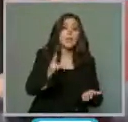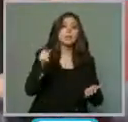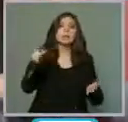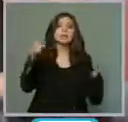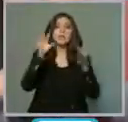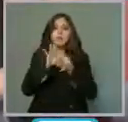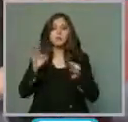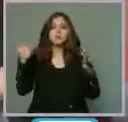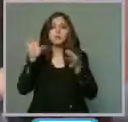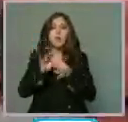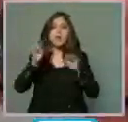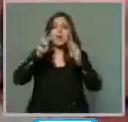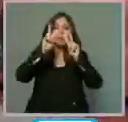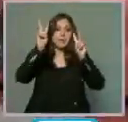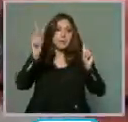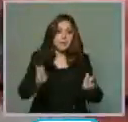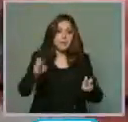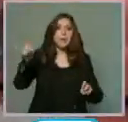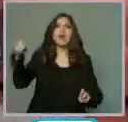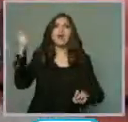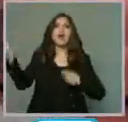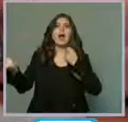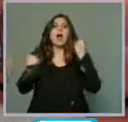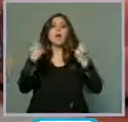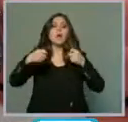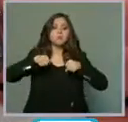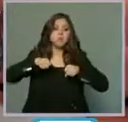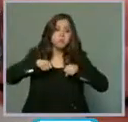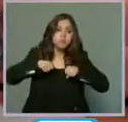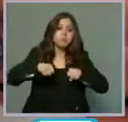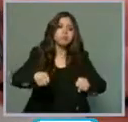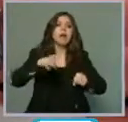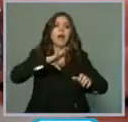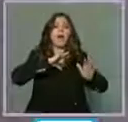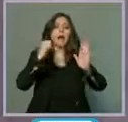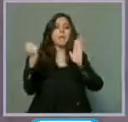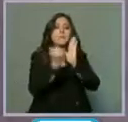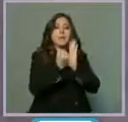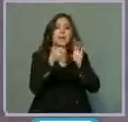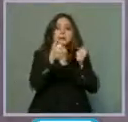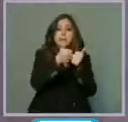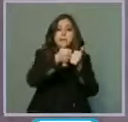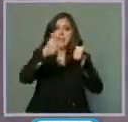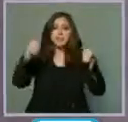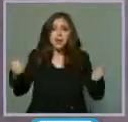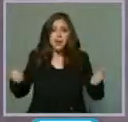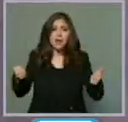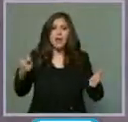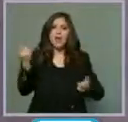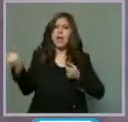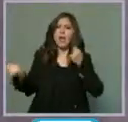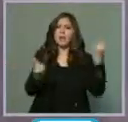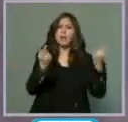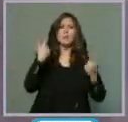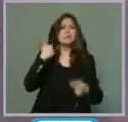es como la duda. Vemos en algunos supermercados cómo tienen esta área separada y no podemos entender, y